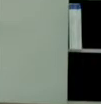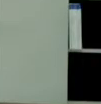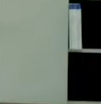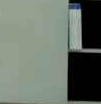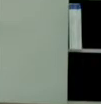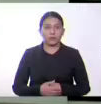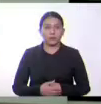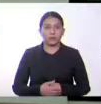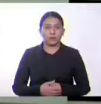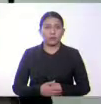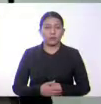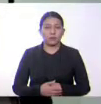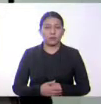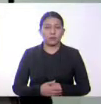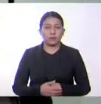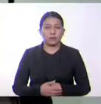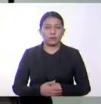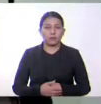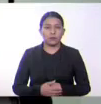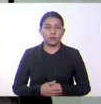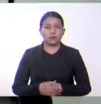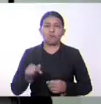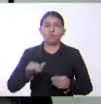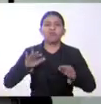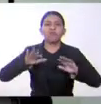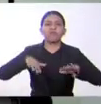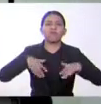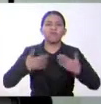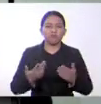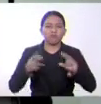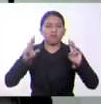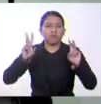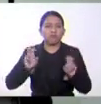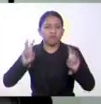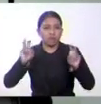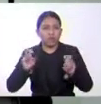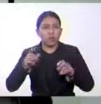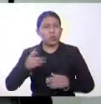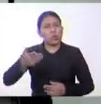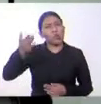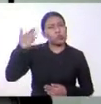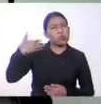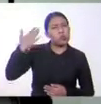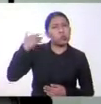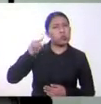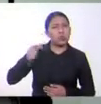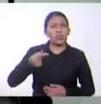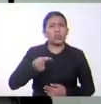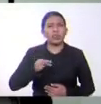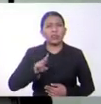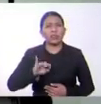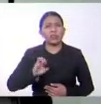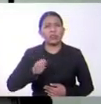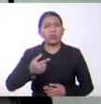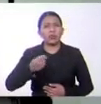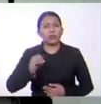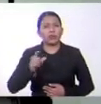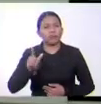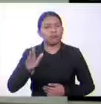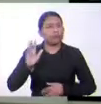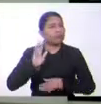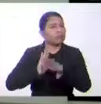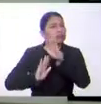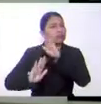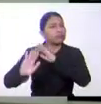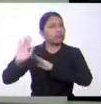las características. Haremos un recorrido por la literatura griega precisamente para conocer la lírica